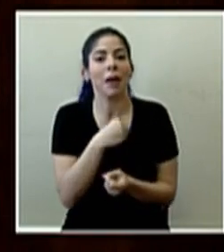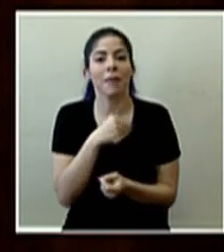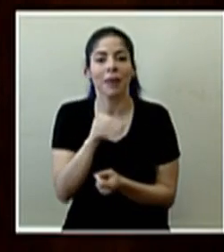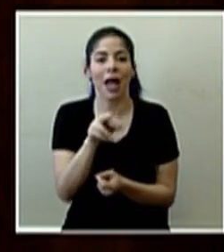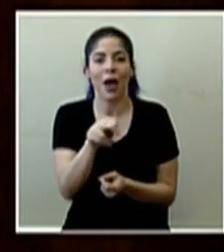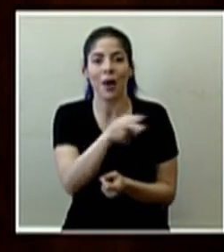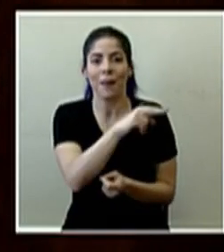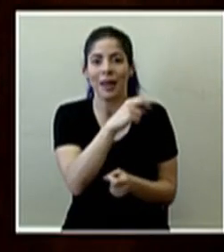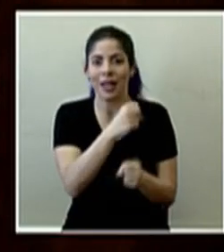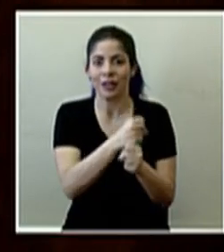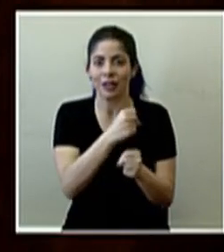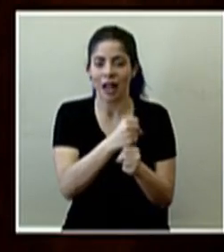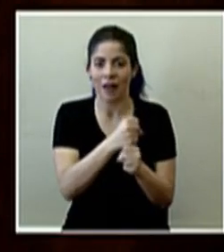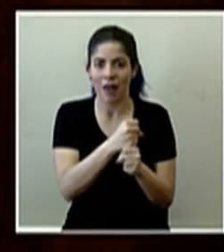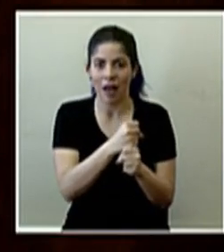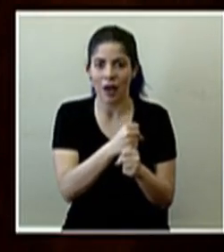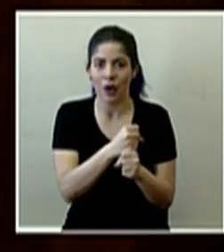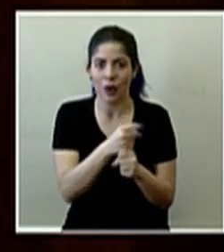colegas en